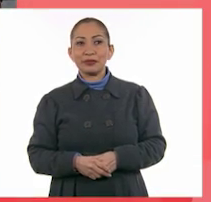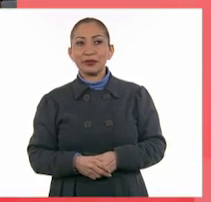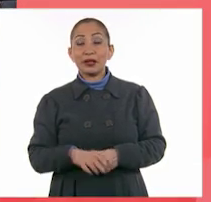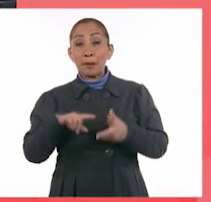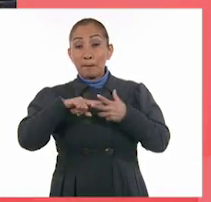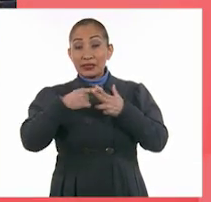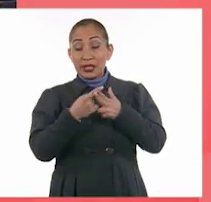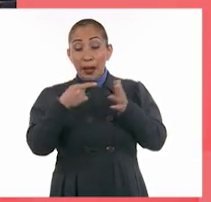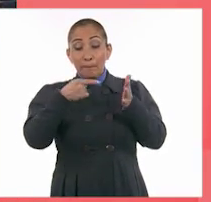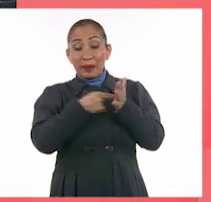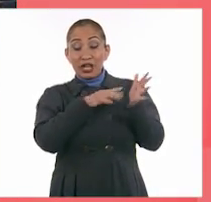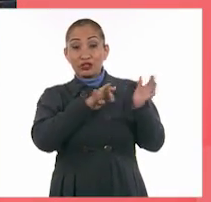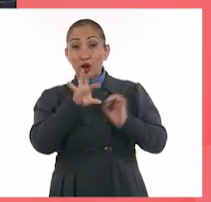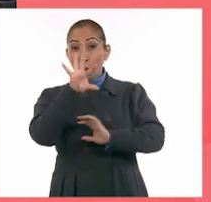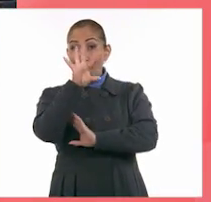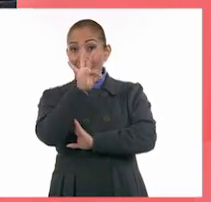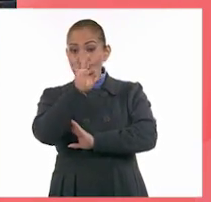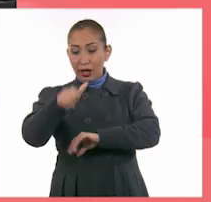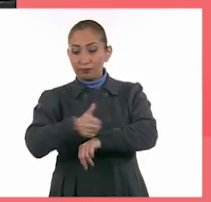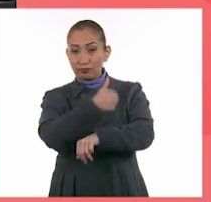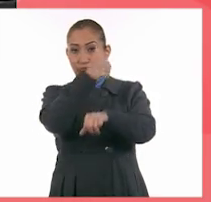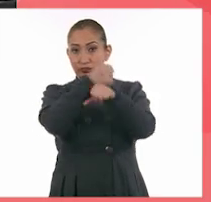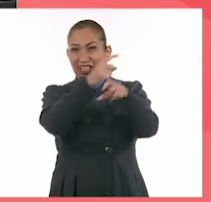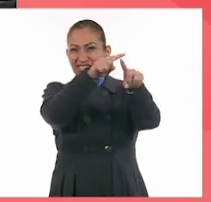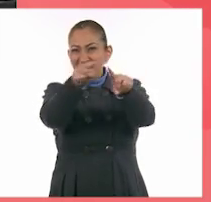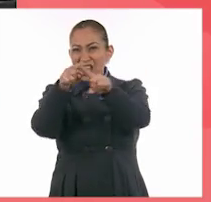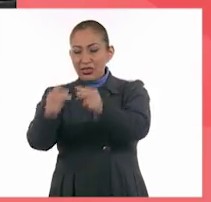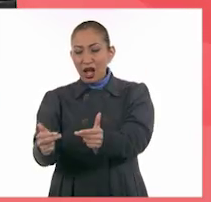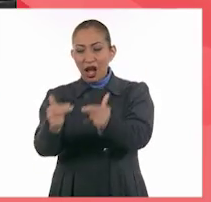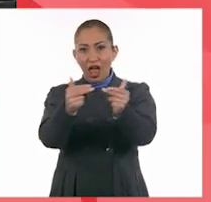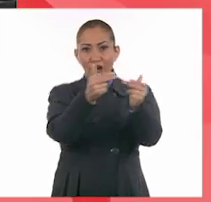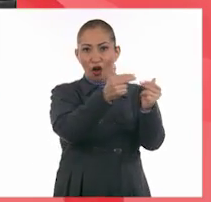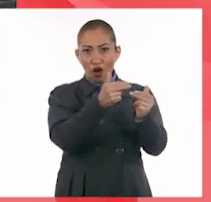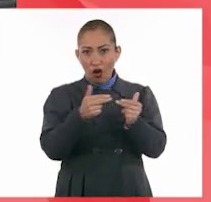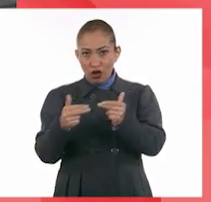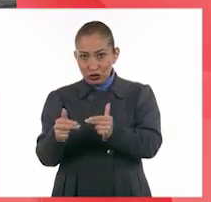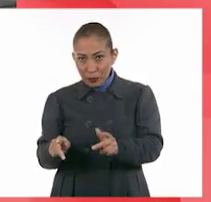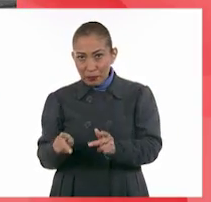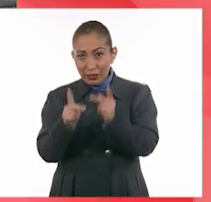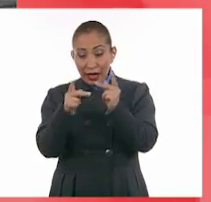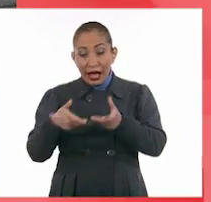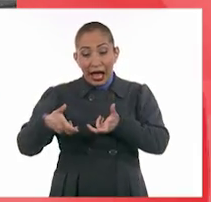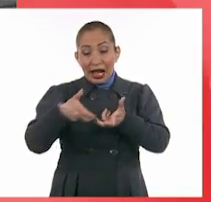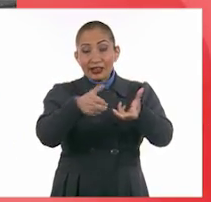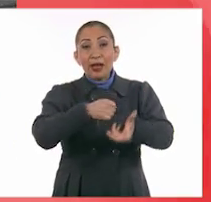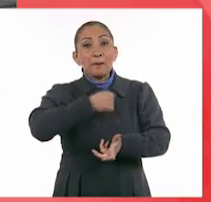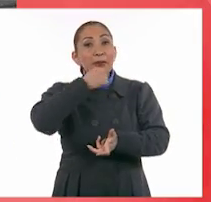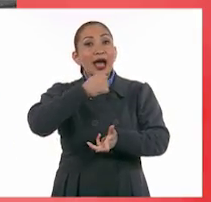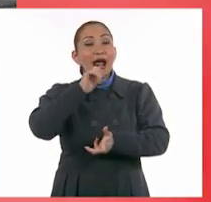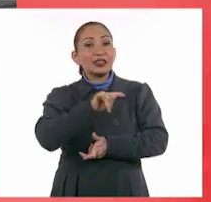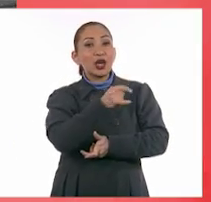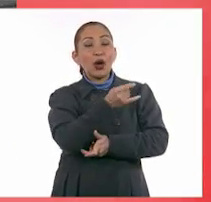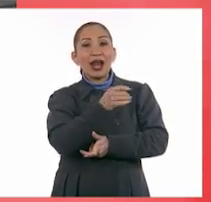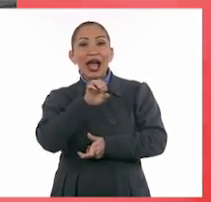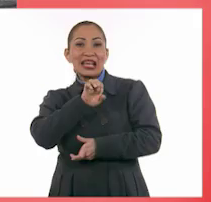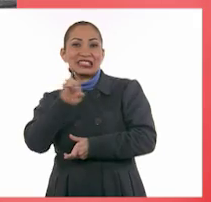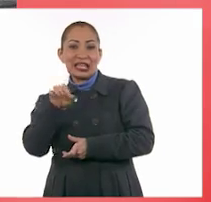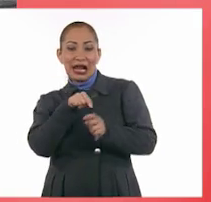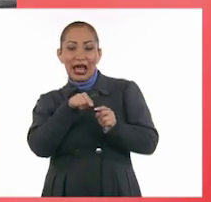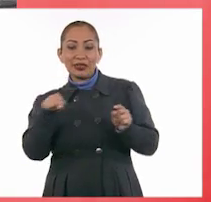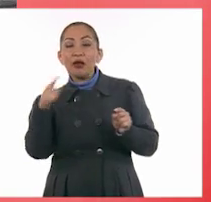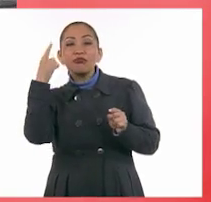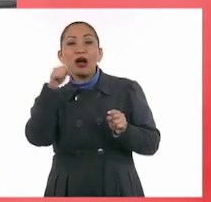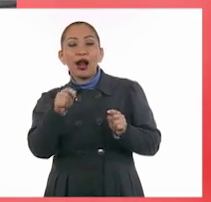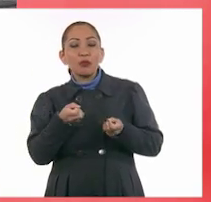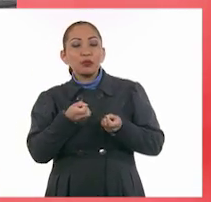Entrando la década de los 40, se establecieron distintos locales comerciales en la carretera vieja Tijuana-Ensenada, con el